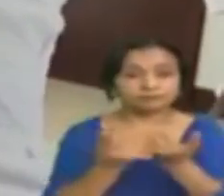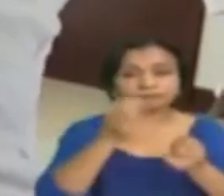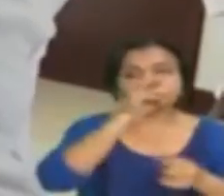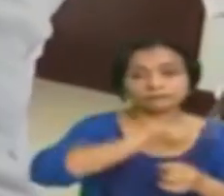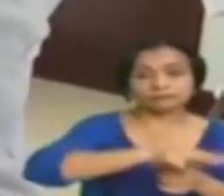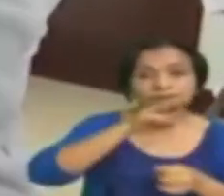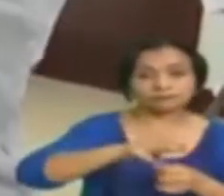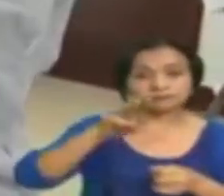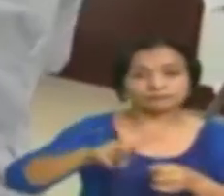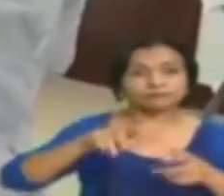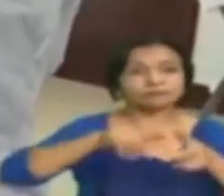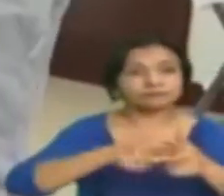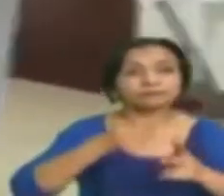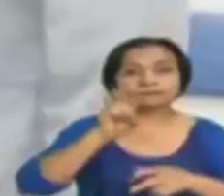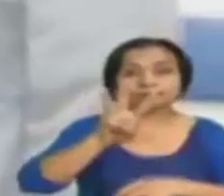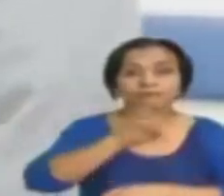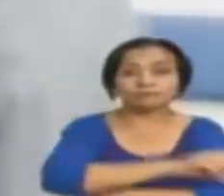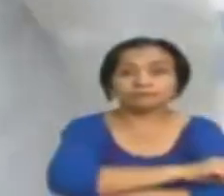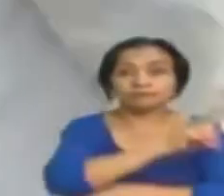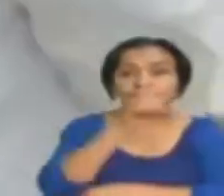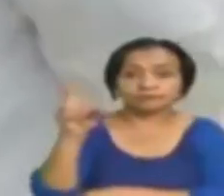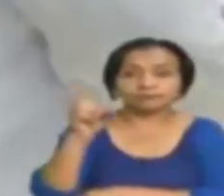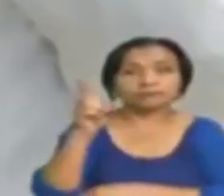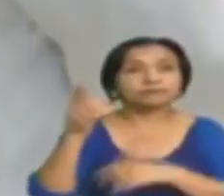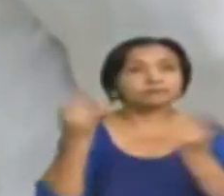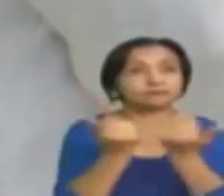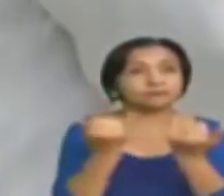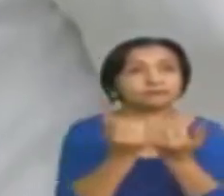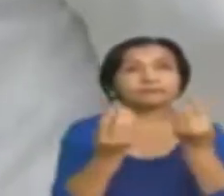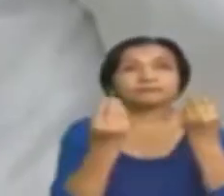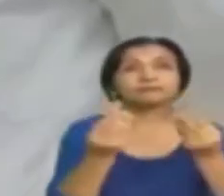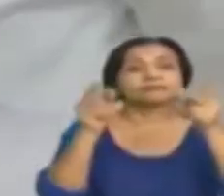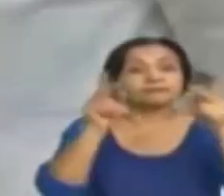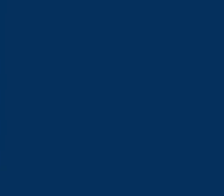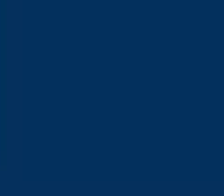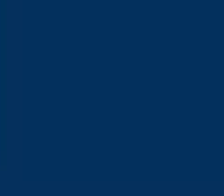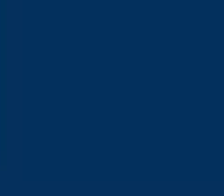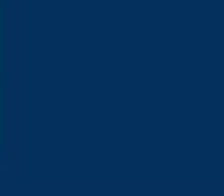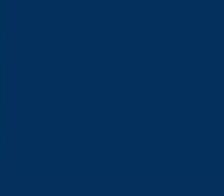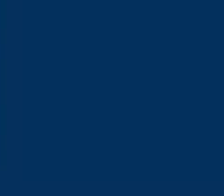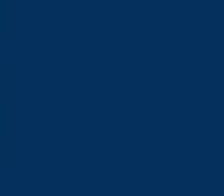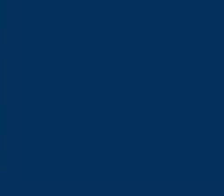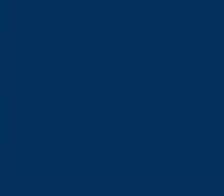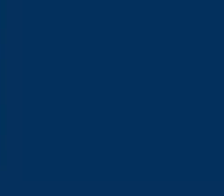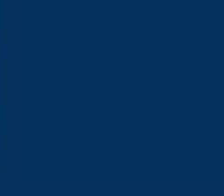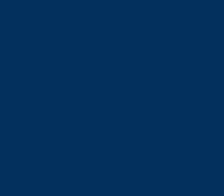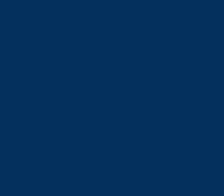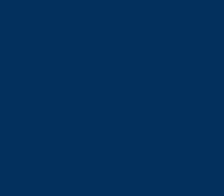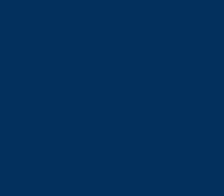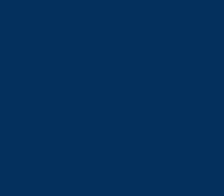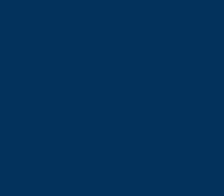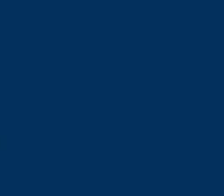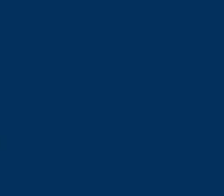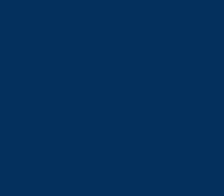en otros lugares a las 9. Mañana, viernes 21, con el favor de Dios, estaremos realizando esta jornada